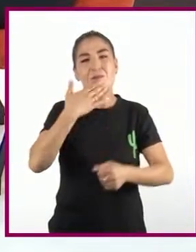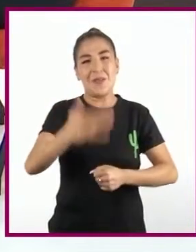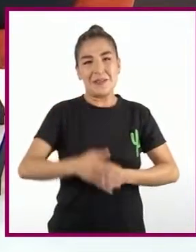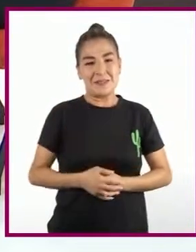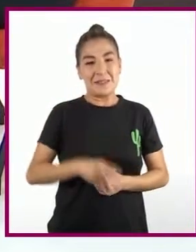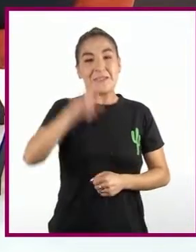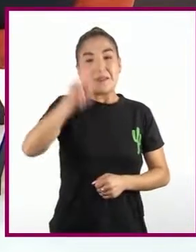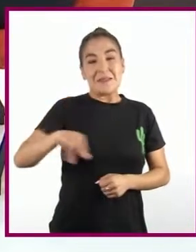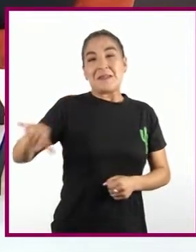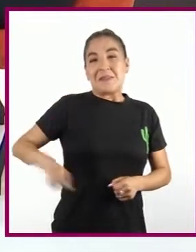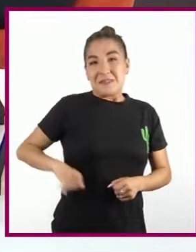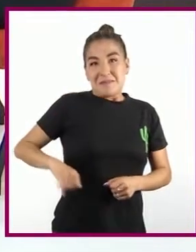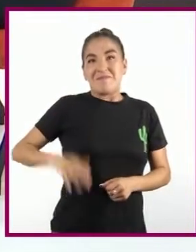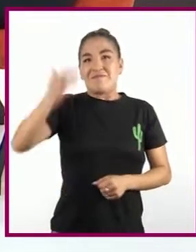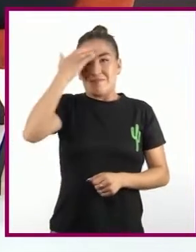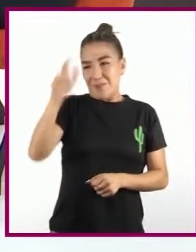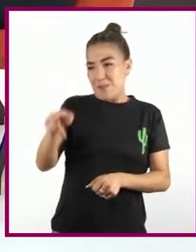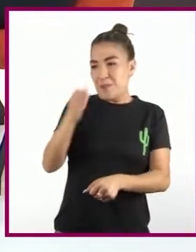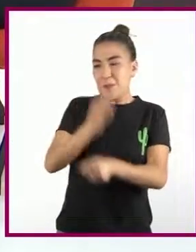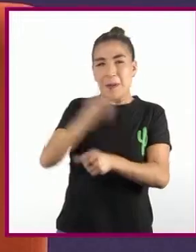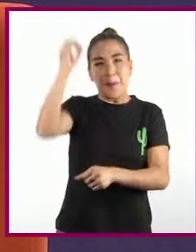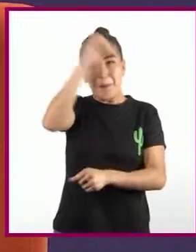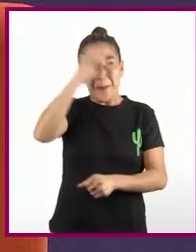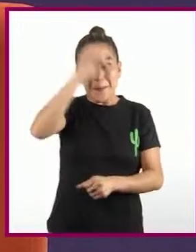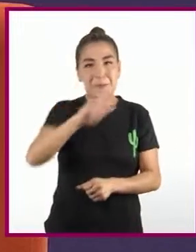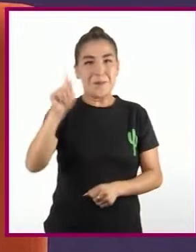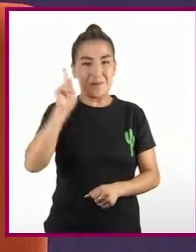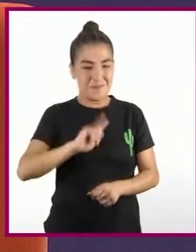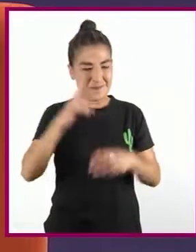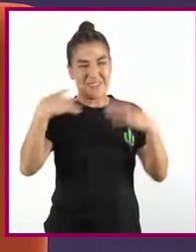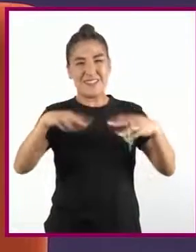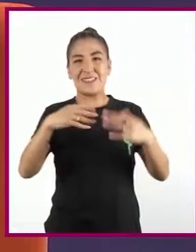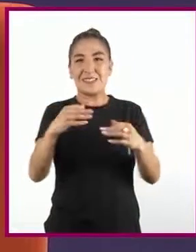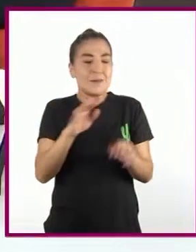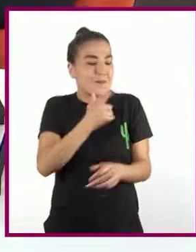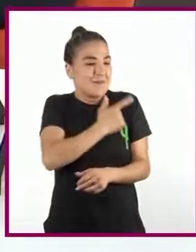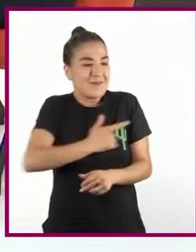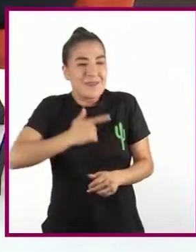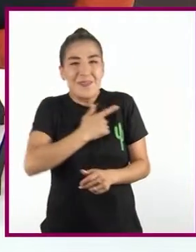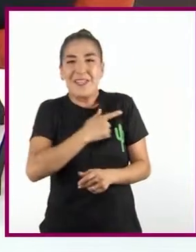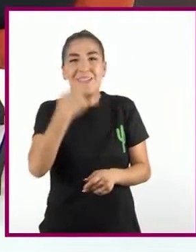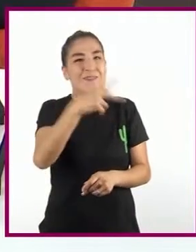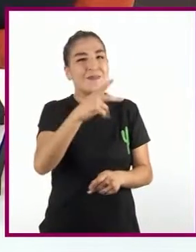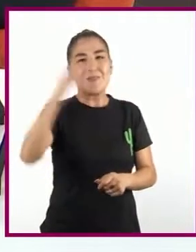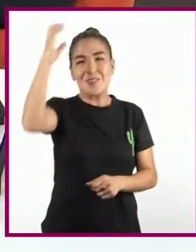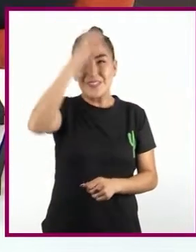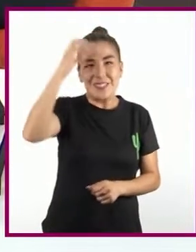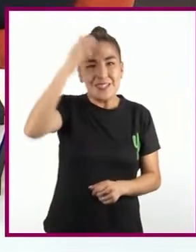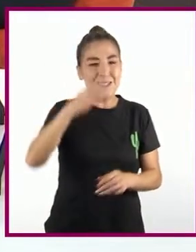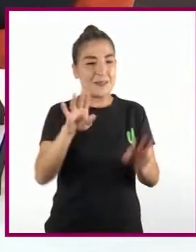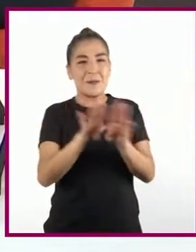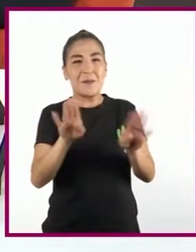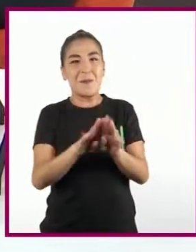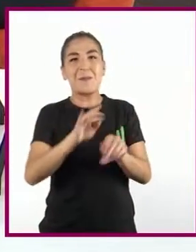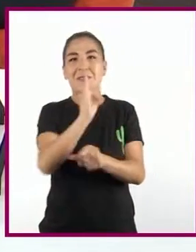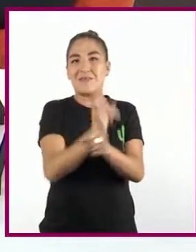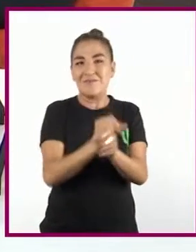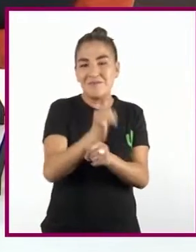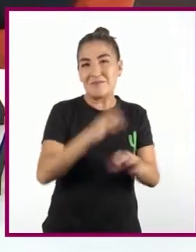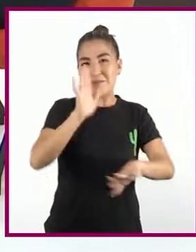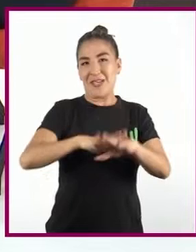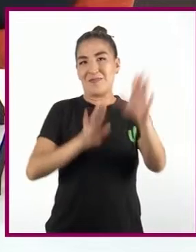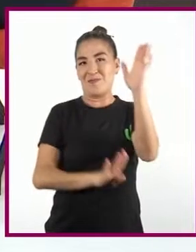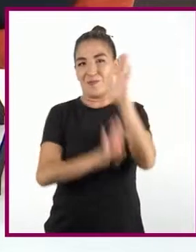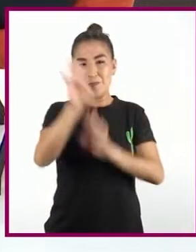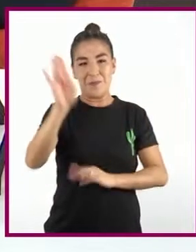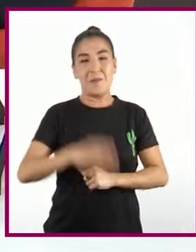Qué interesante conocer la opinión de una mujer dedicada a la ciencia y de una manera tan sobresaliente.